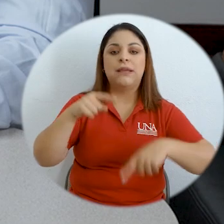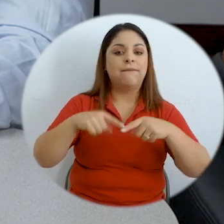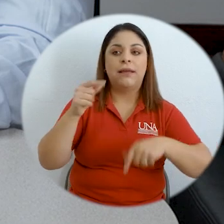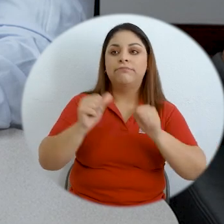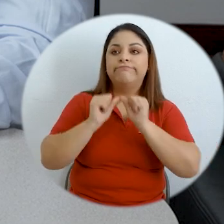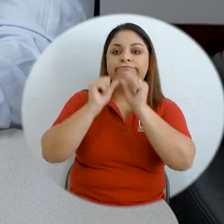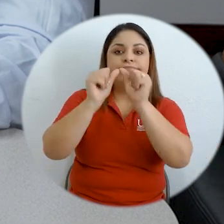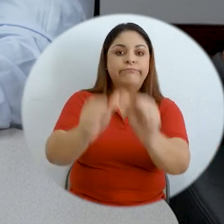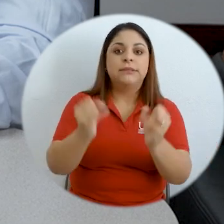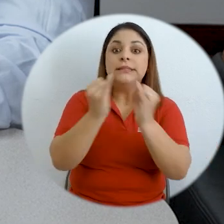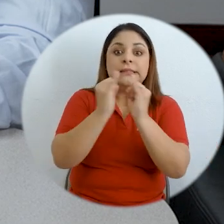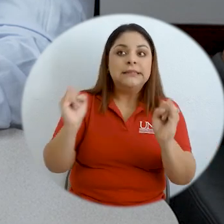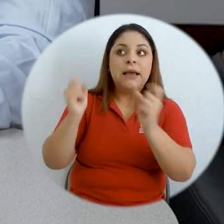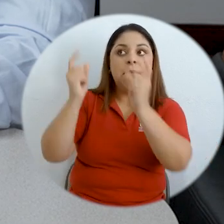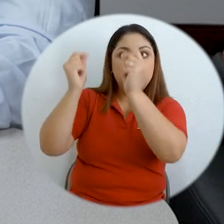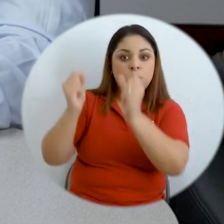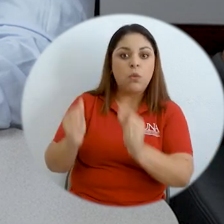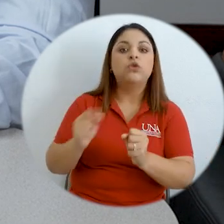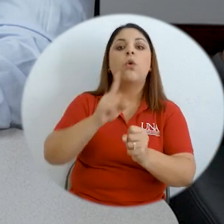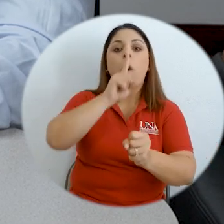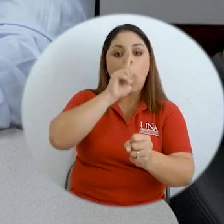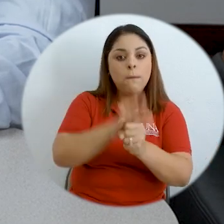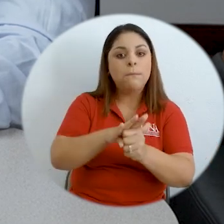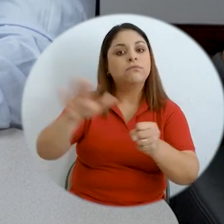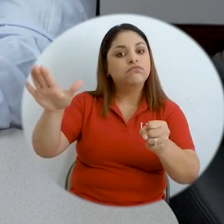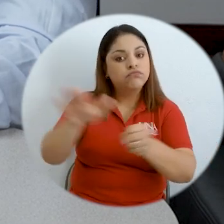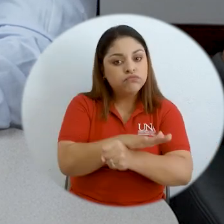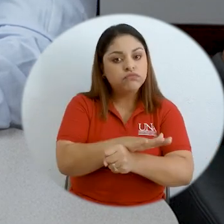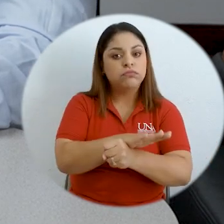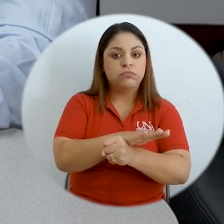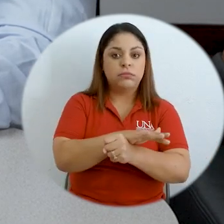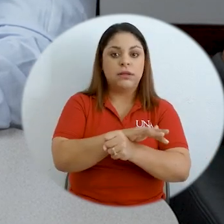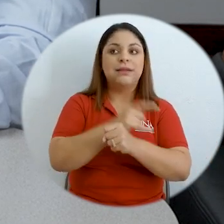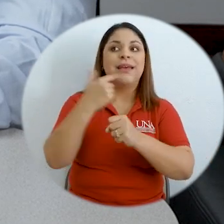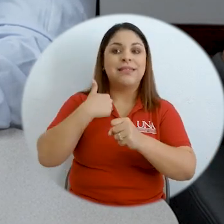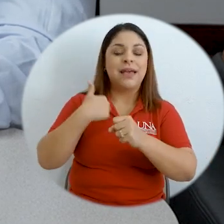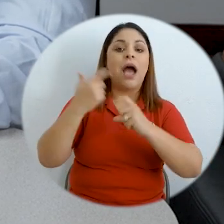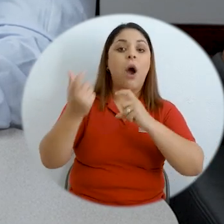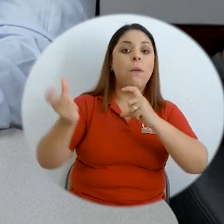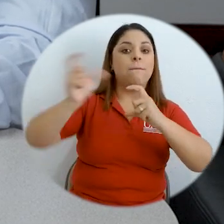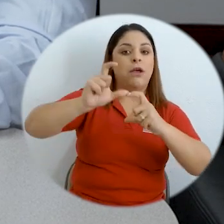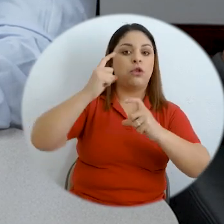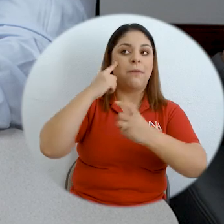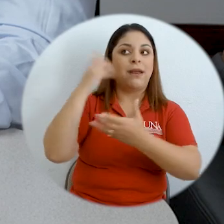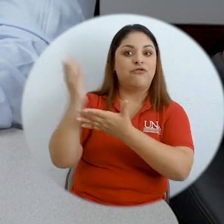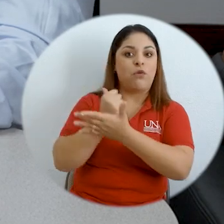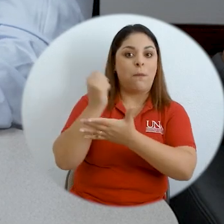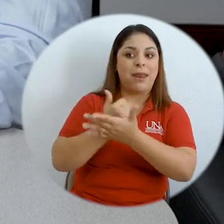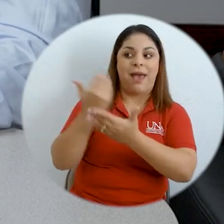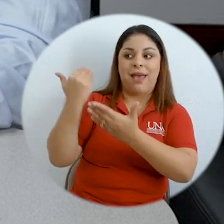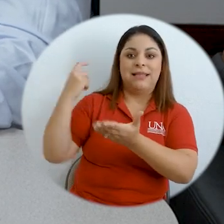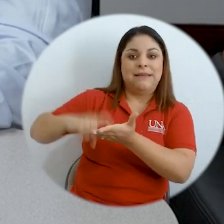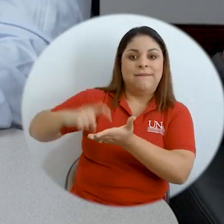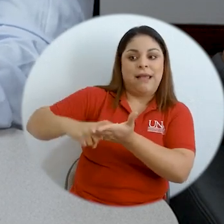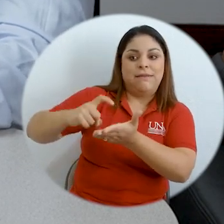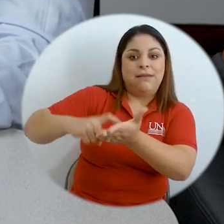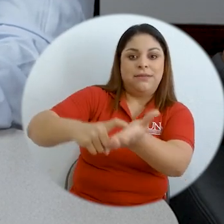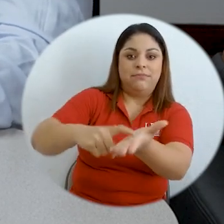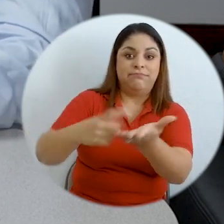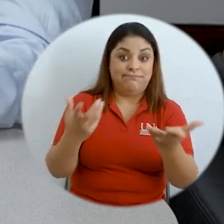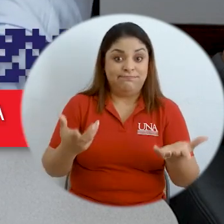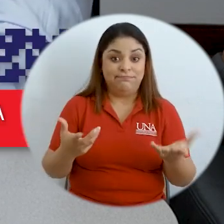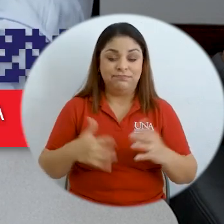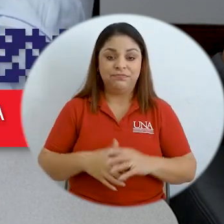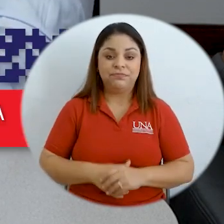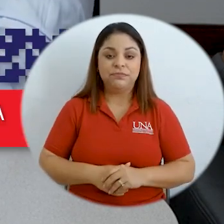posible mantenerlo sin el presupuesto realmente que permita un aumento en la recuperación. Esta clara